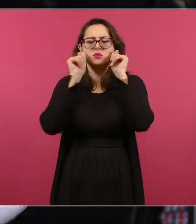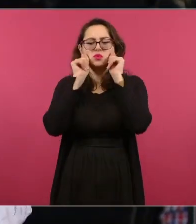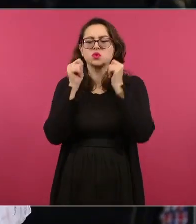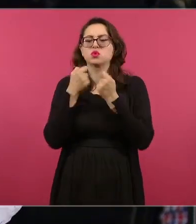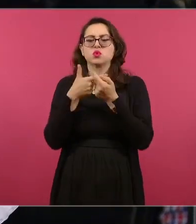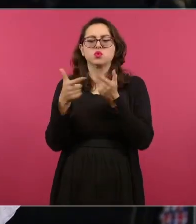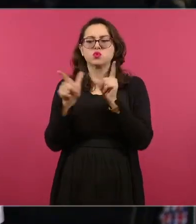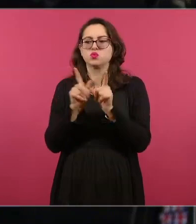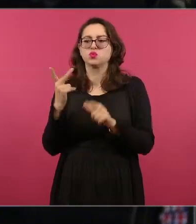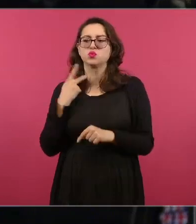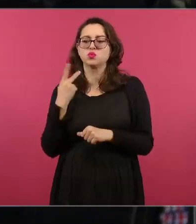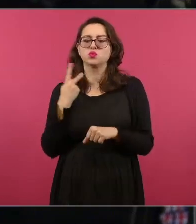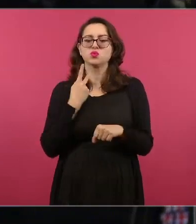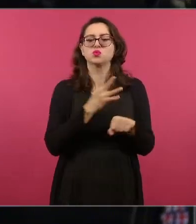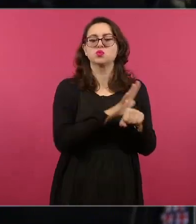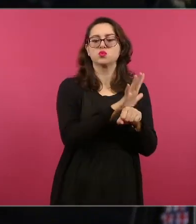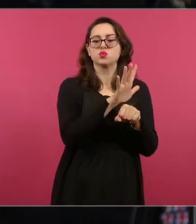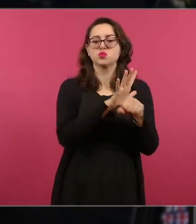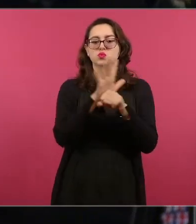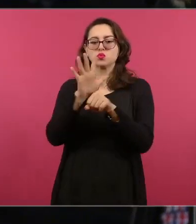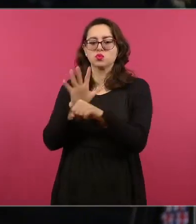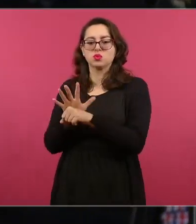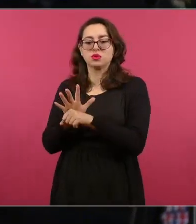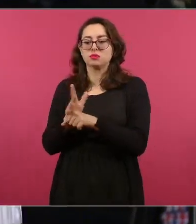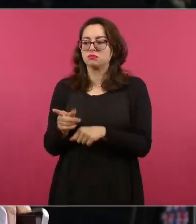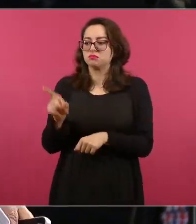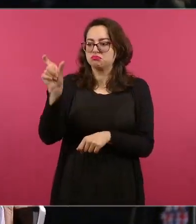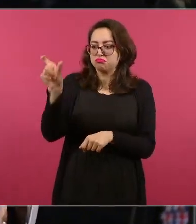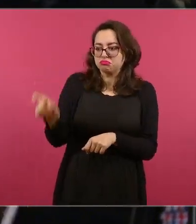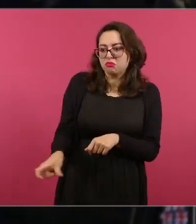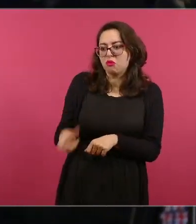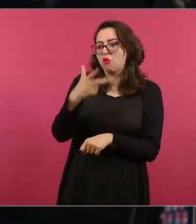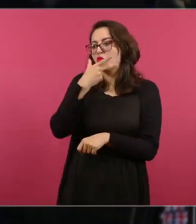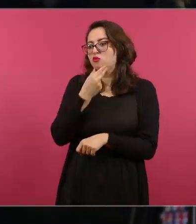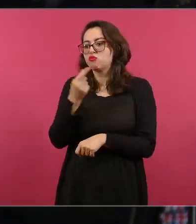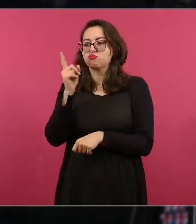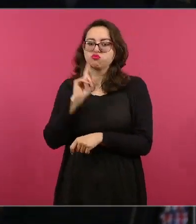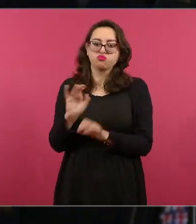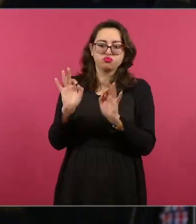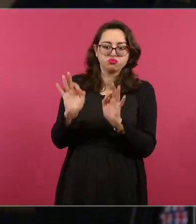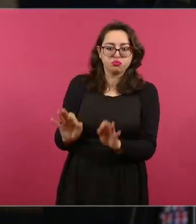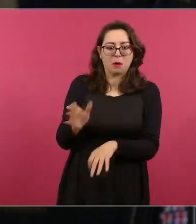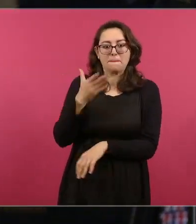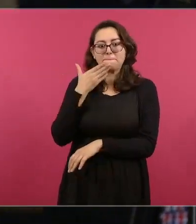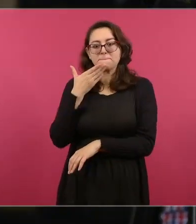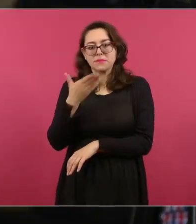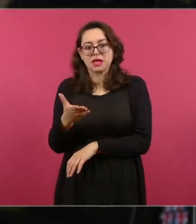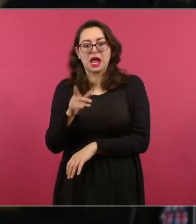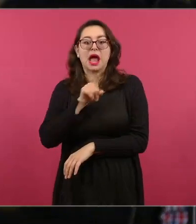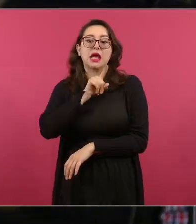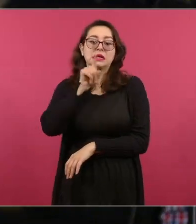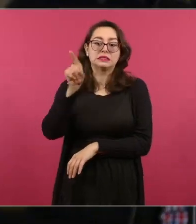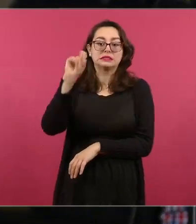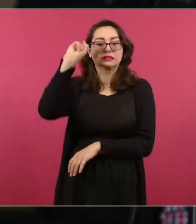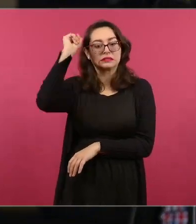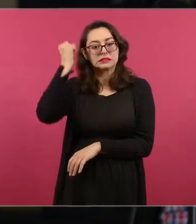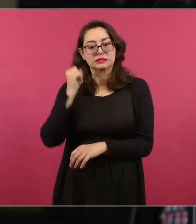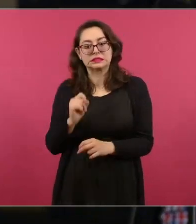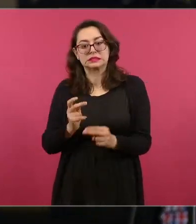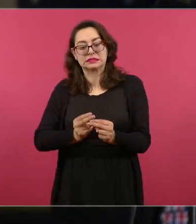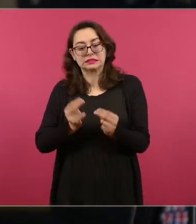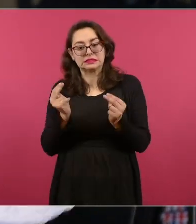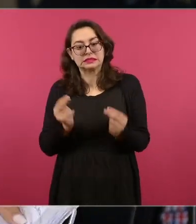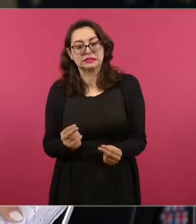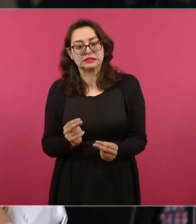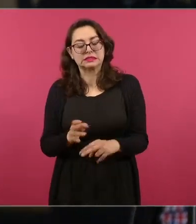de los partidos. Me interesa el hombre, la mujer. Y allá en Sinaloa la necesitan mucho, pero mucho para un